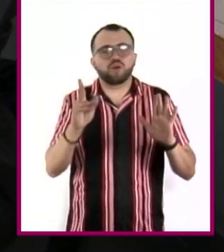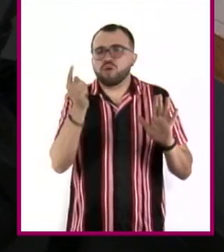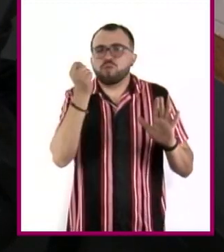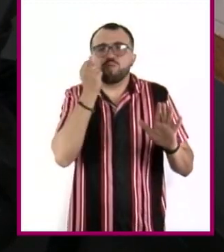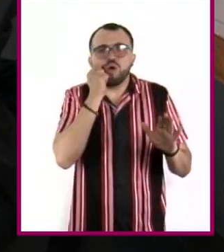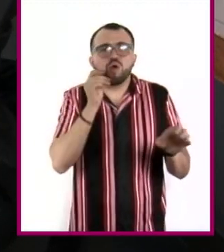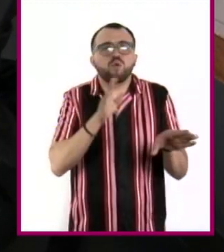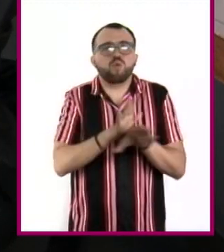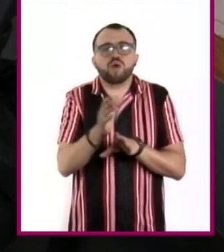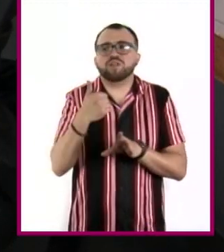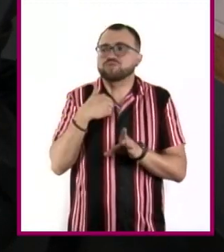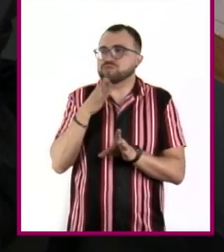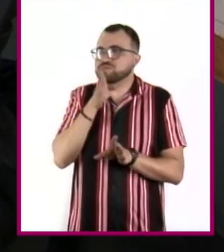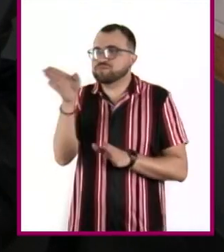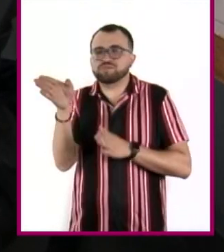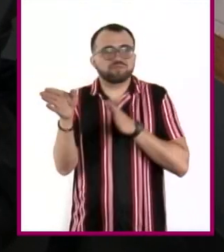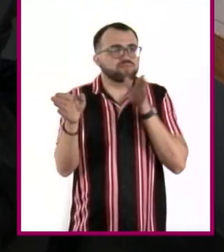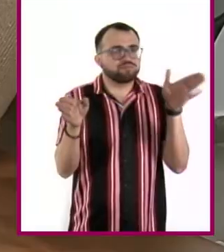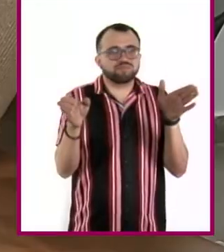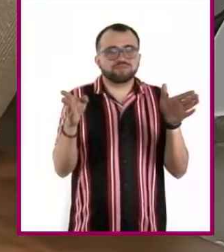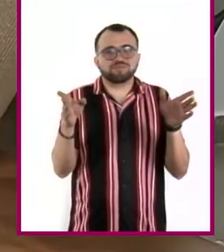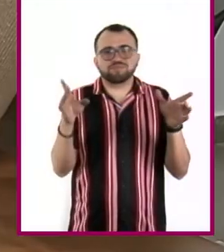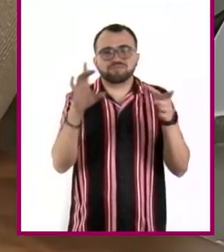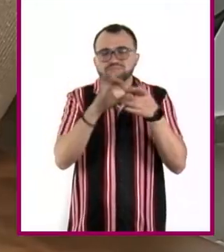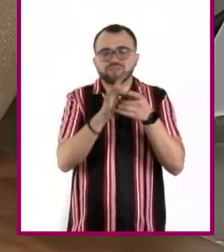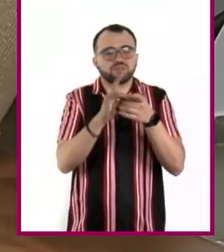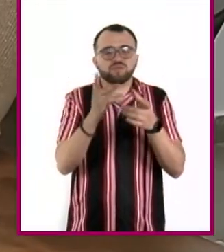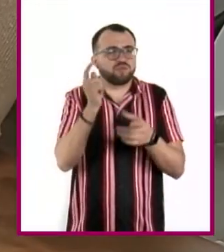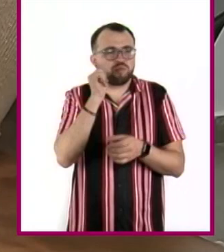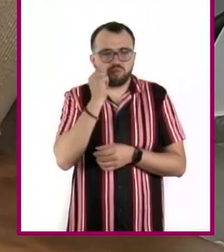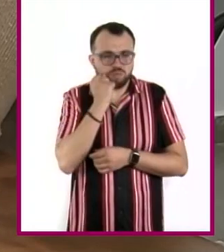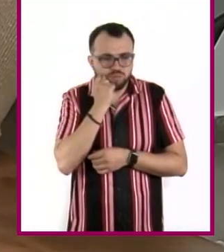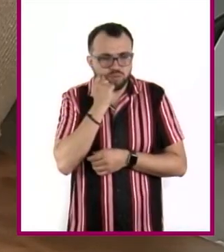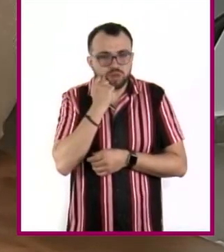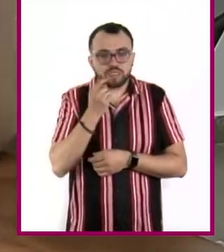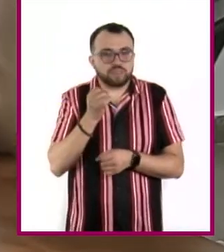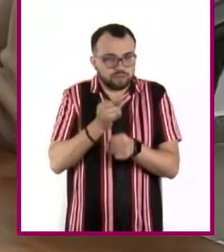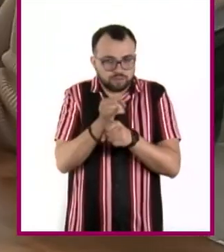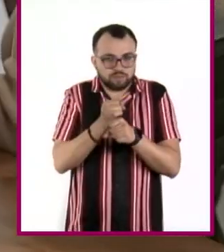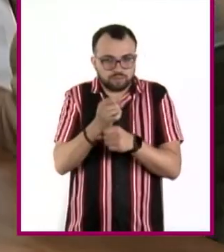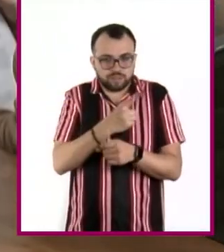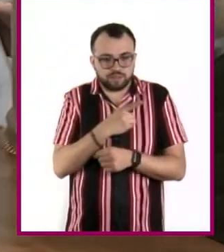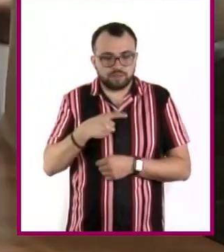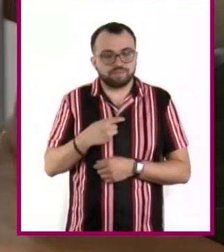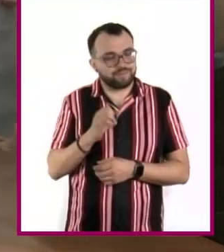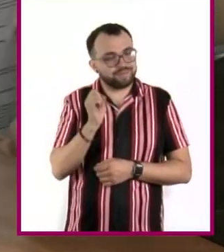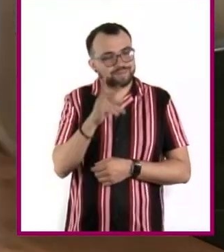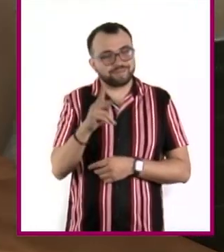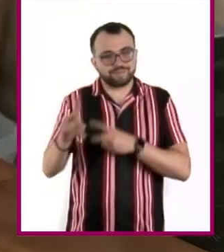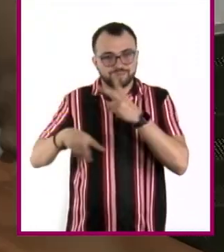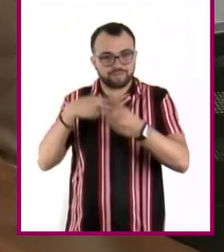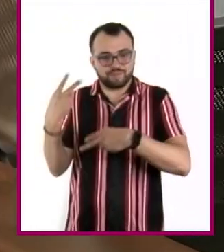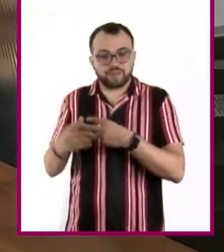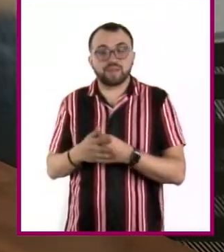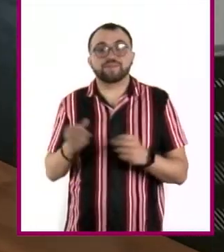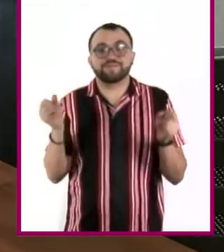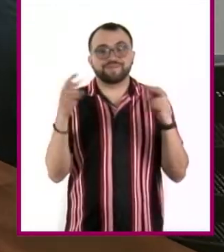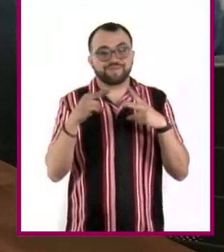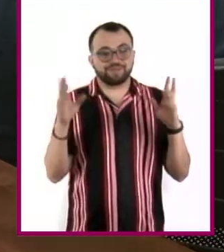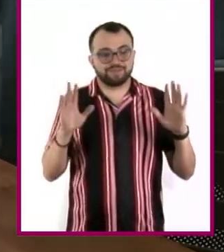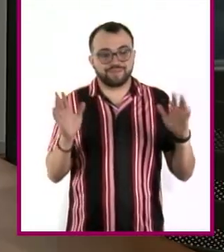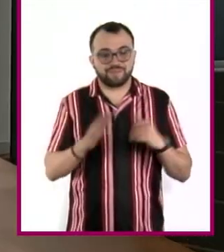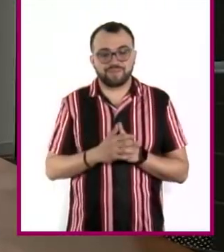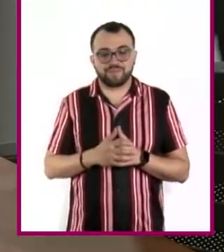el consenso internacional. ¿Cómo ven? Tenemos mucho que hacer. Vámonos. Vámonos, Sí. pues. Nos vemos, Bye, Mireia. cualquier